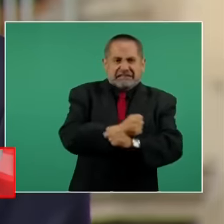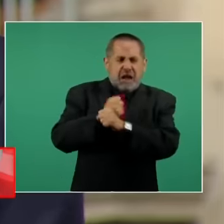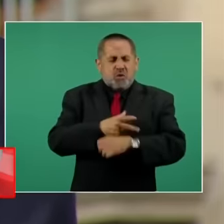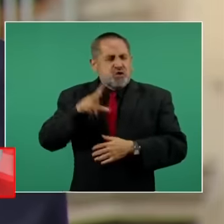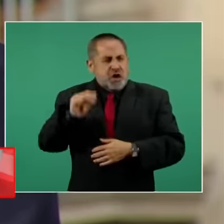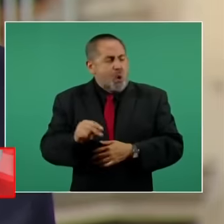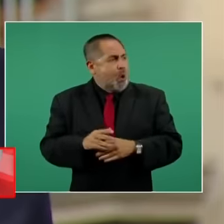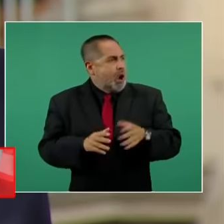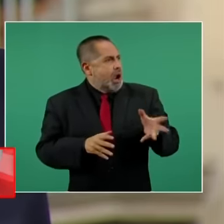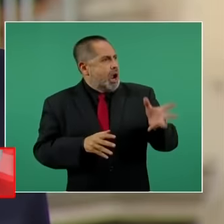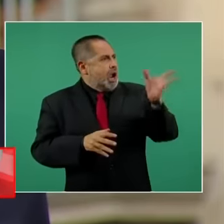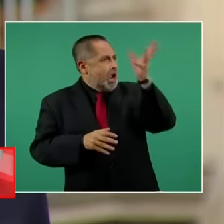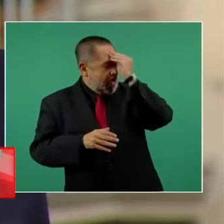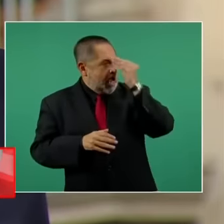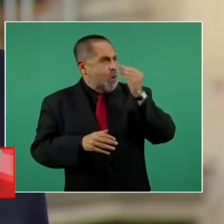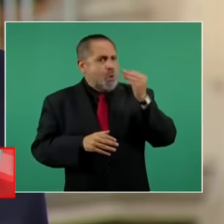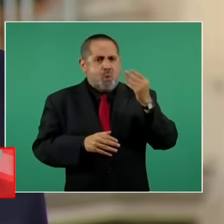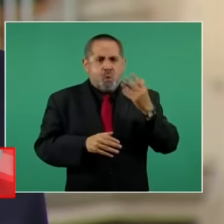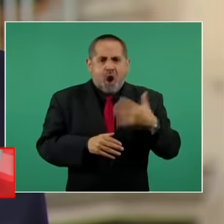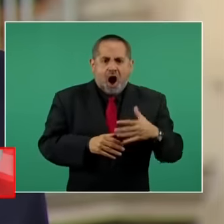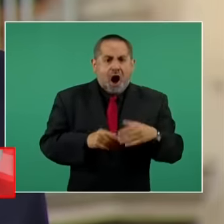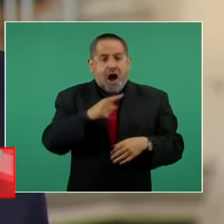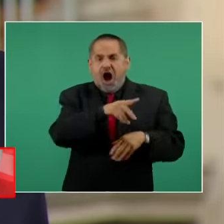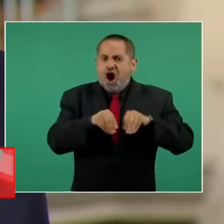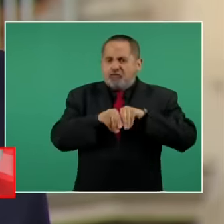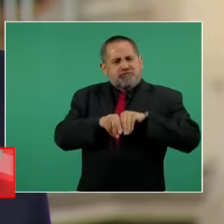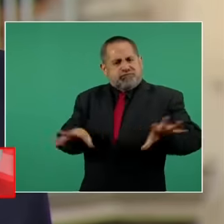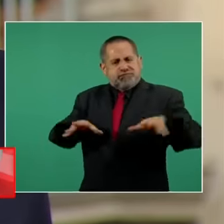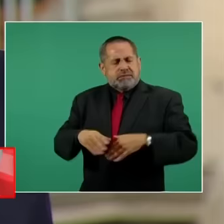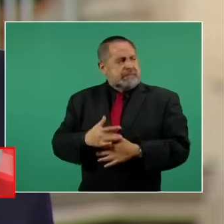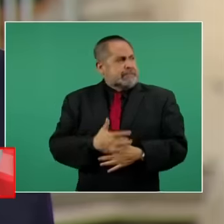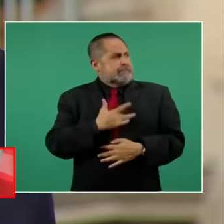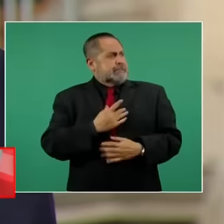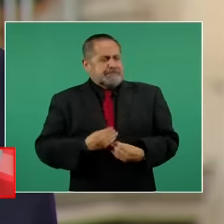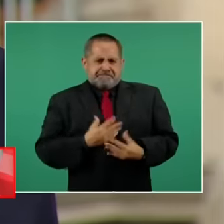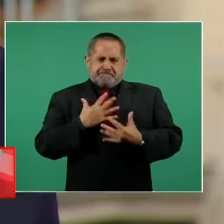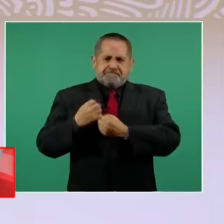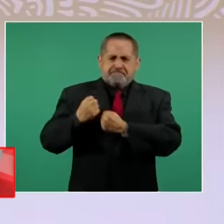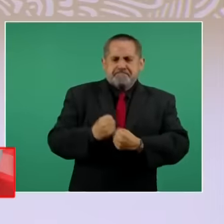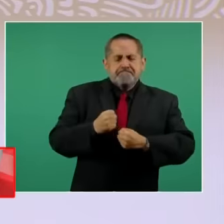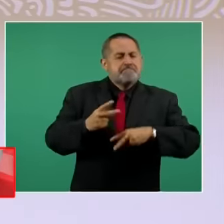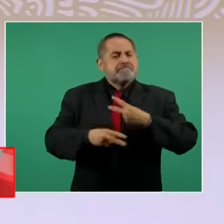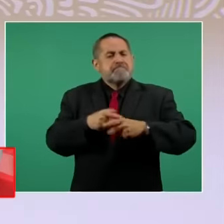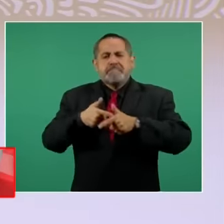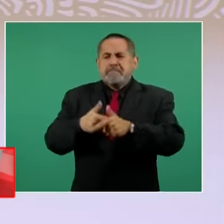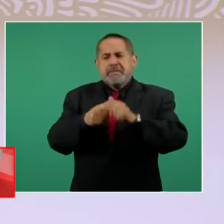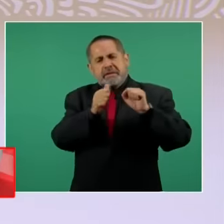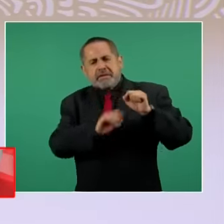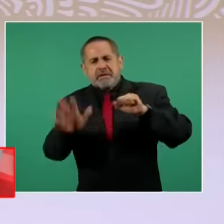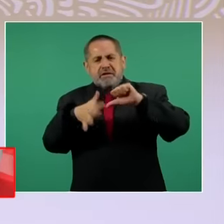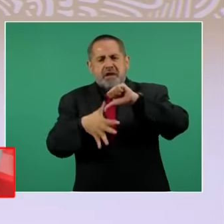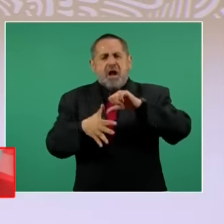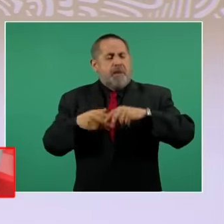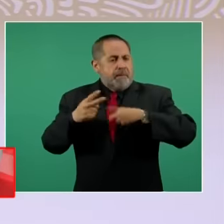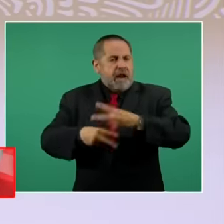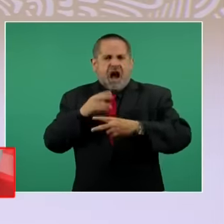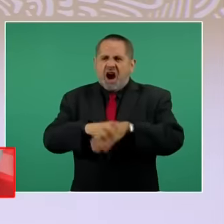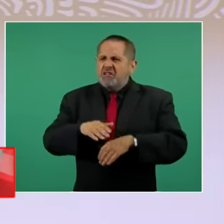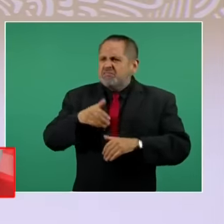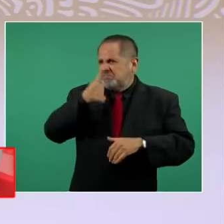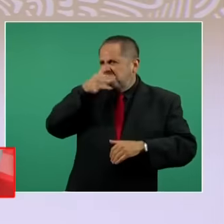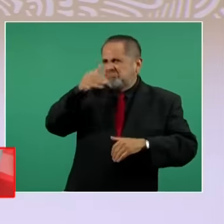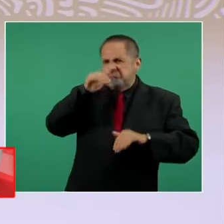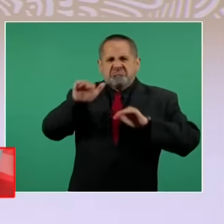La amplia presencia popular influyó de forma decisiva en su radicalización y en la concreción de importantes demandas